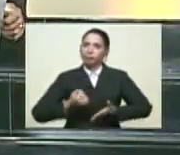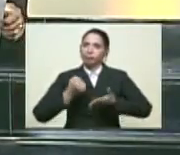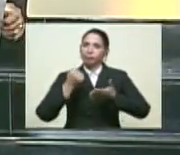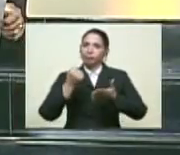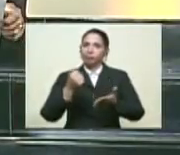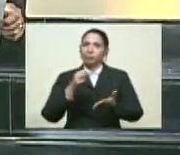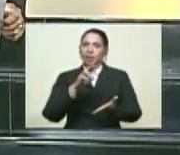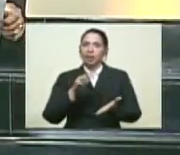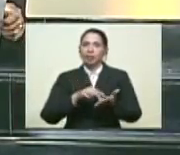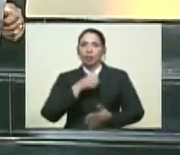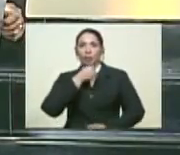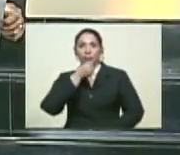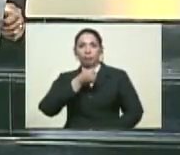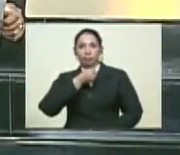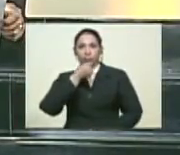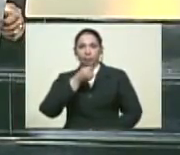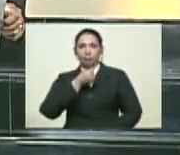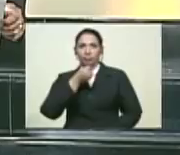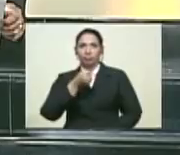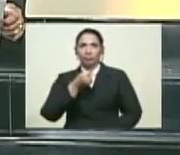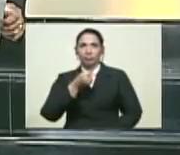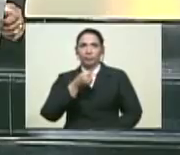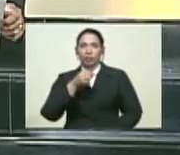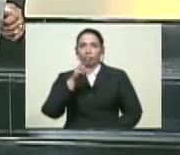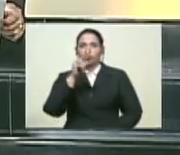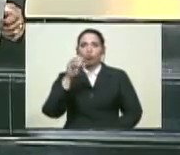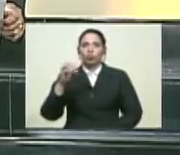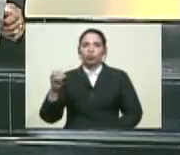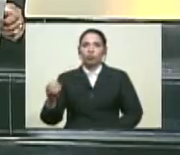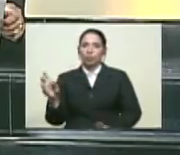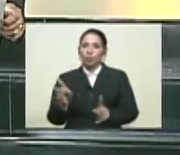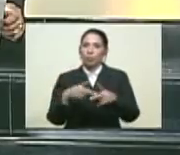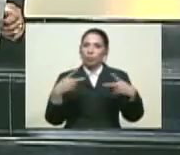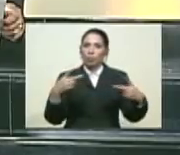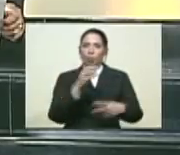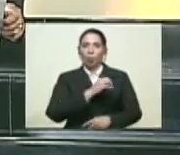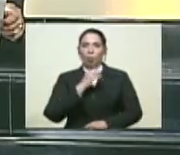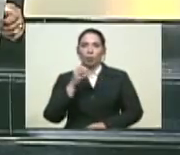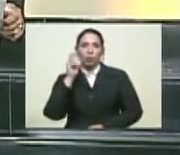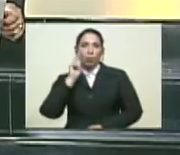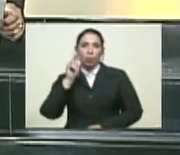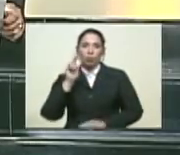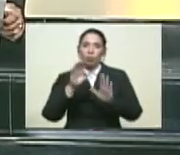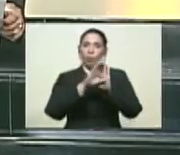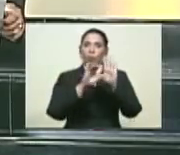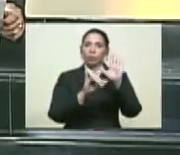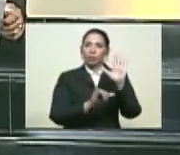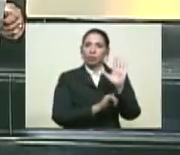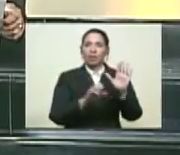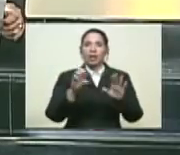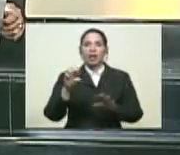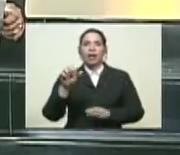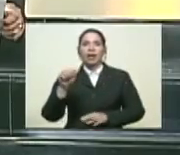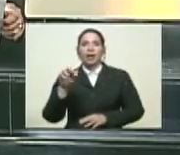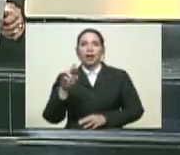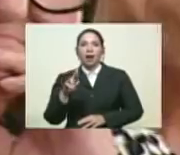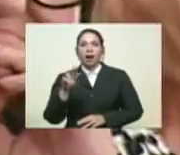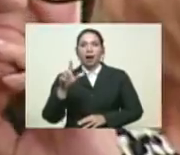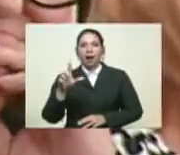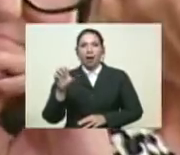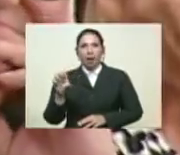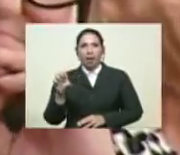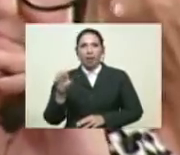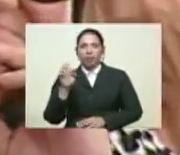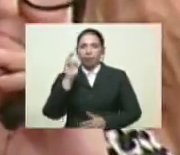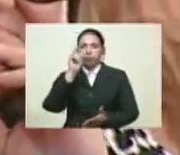orador de orden de este bicentenario del Correo del Orinoco, el profesor y constituyente Earle Herrera, ir a la